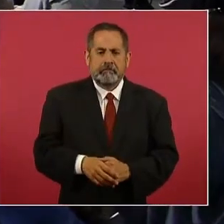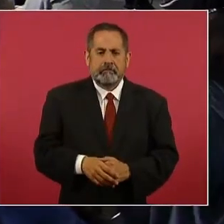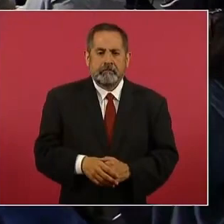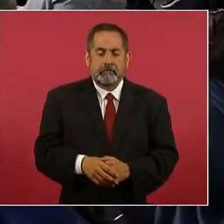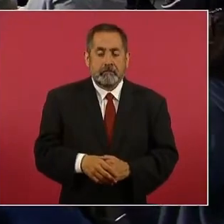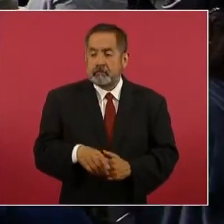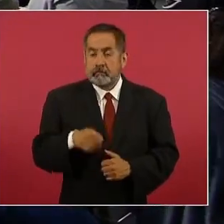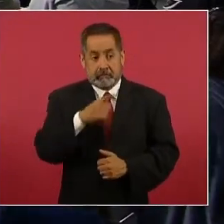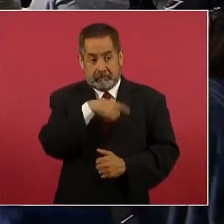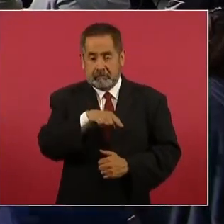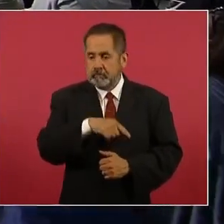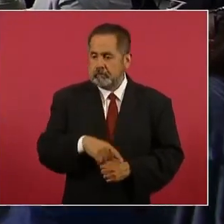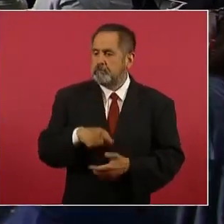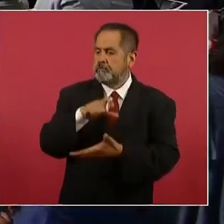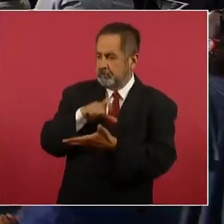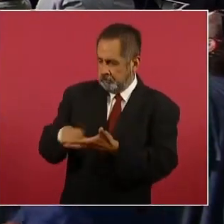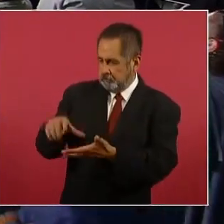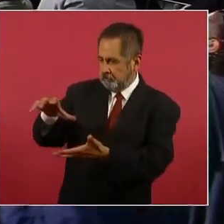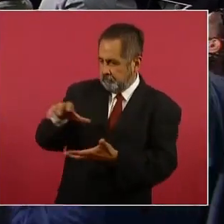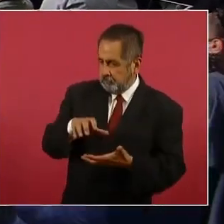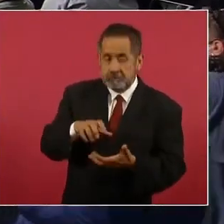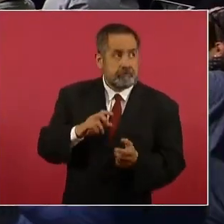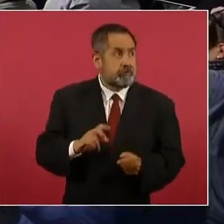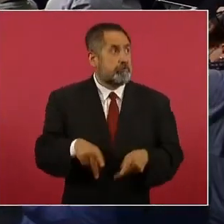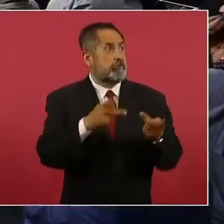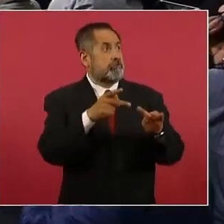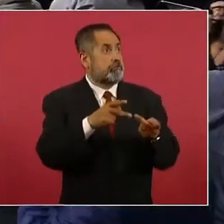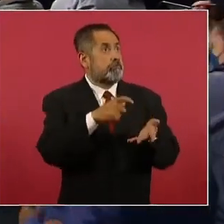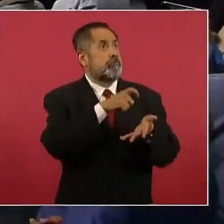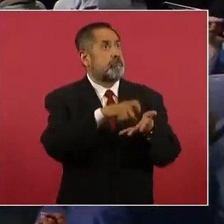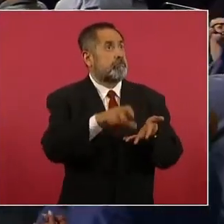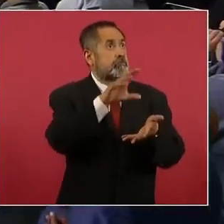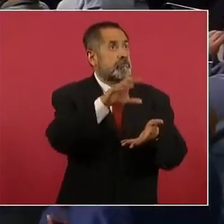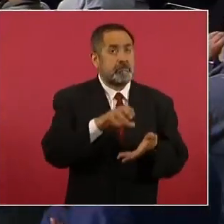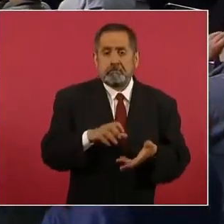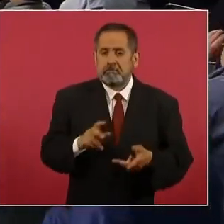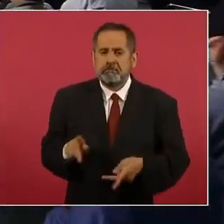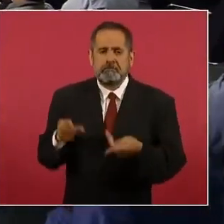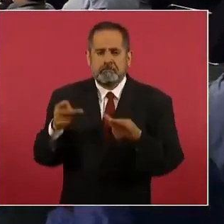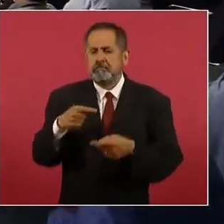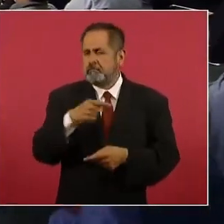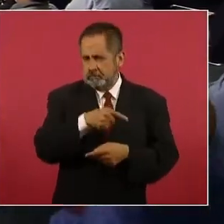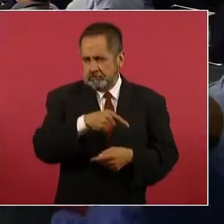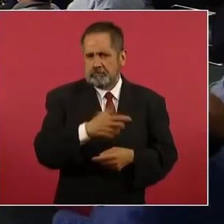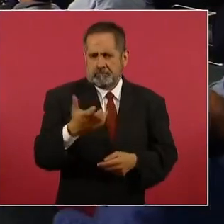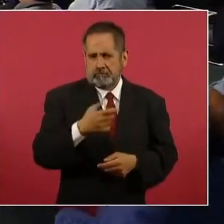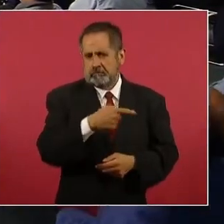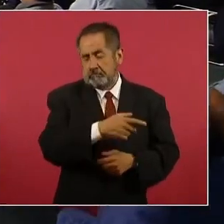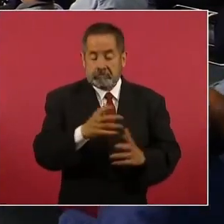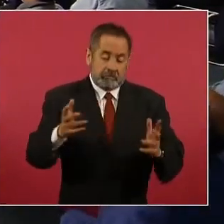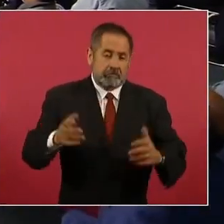Compran, venden. La segunda más importante a nivel mundial. Sí.